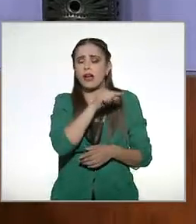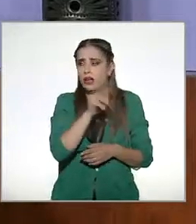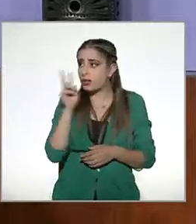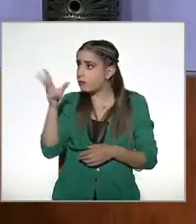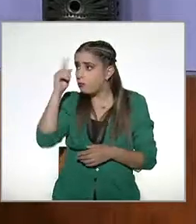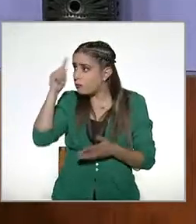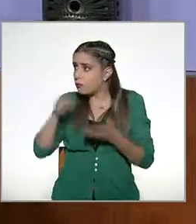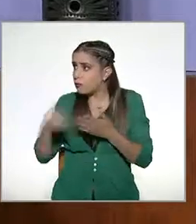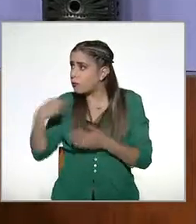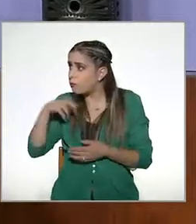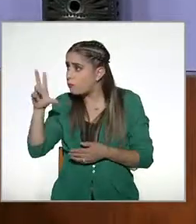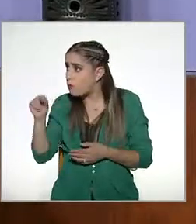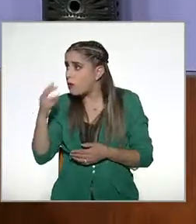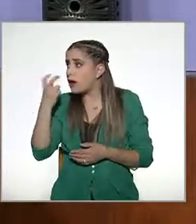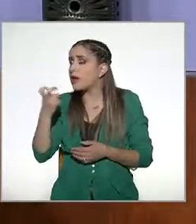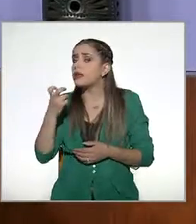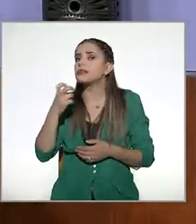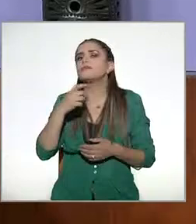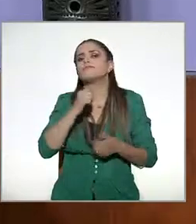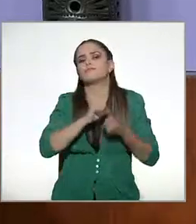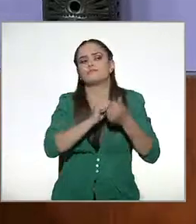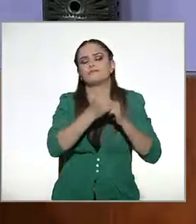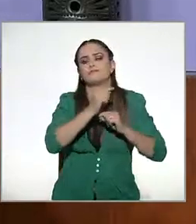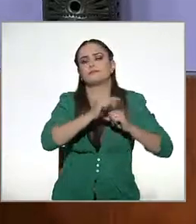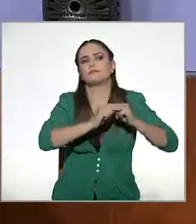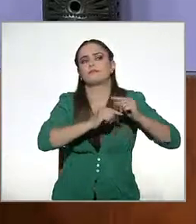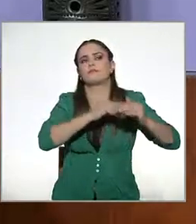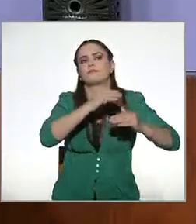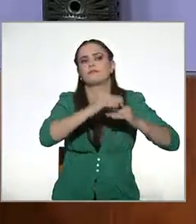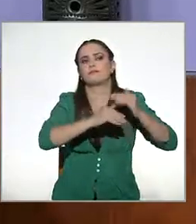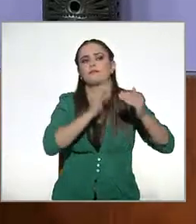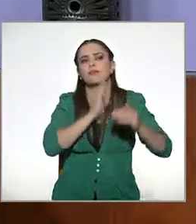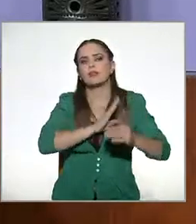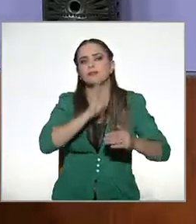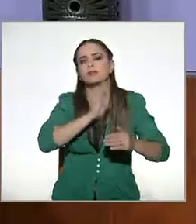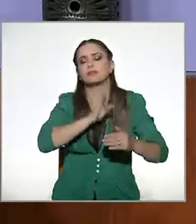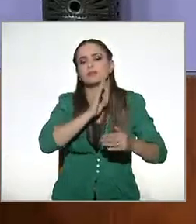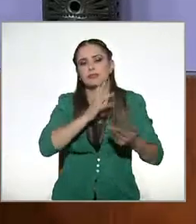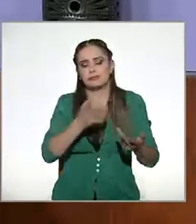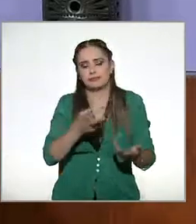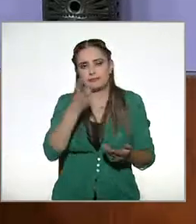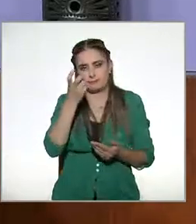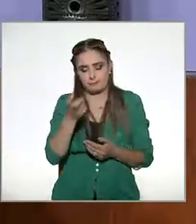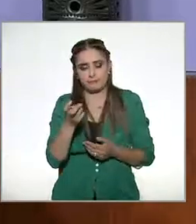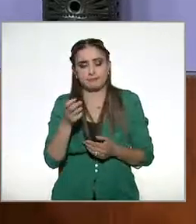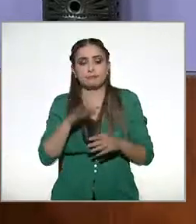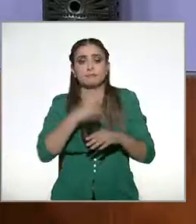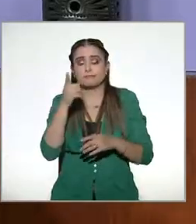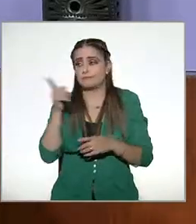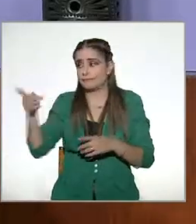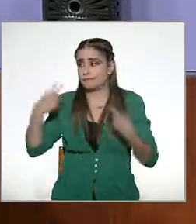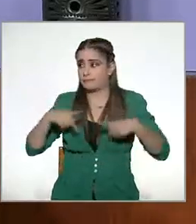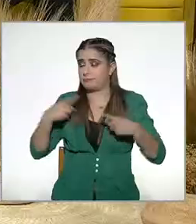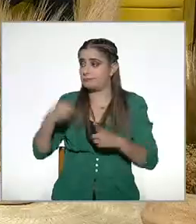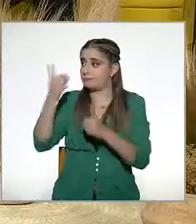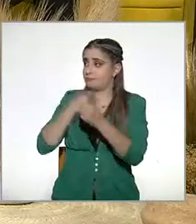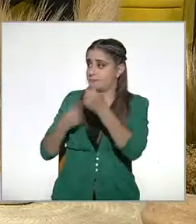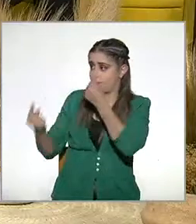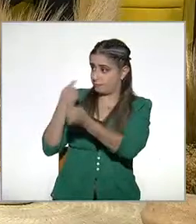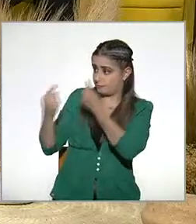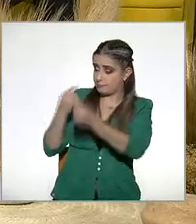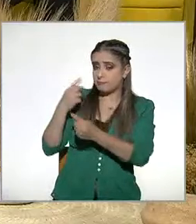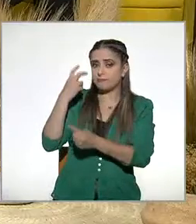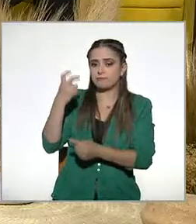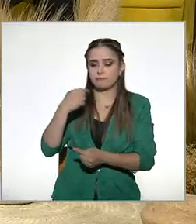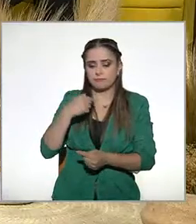pero a ver por qué doy a partir de lo que el otro espera de mí decíamos porque finalmente me constituye a partir del deseo del otro la pregunta por